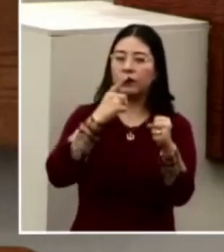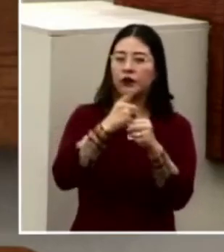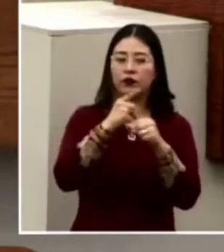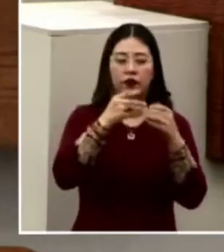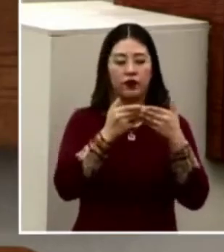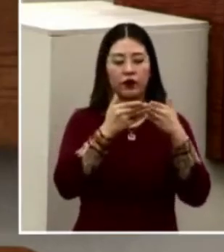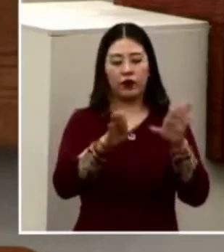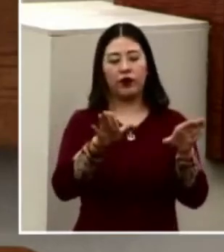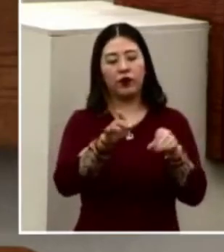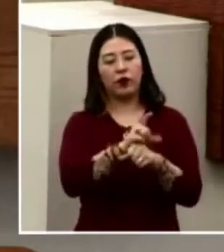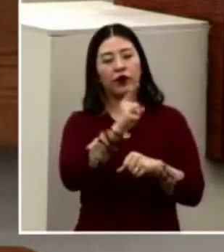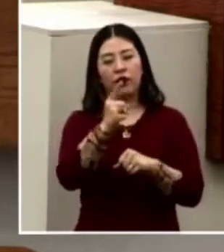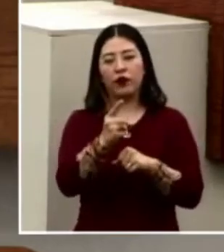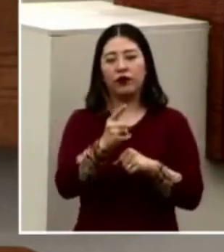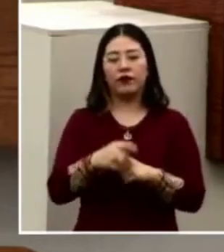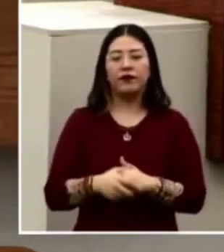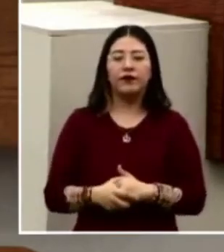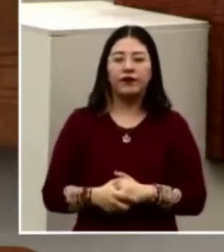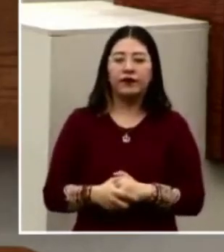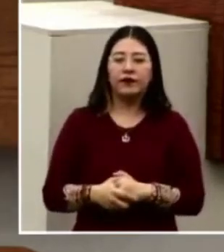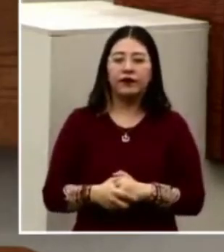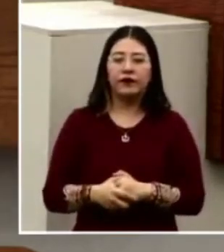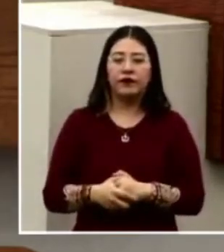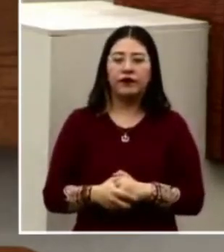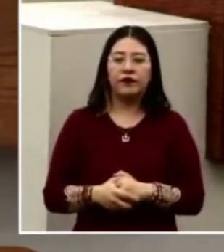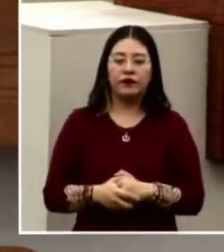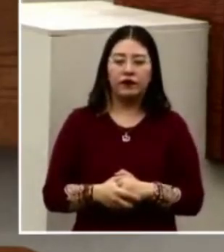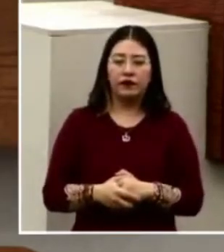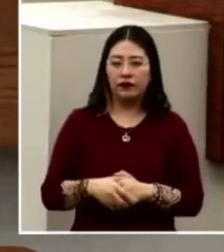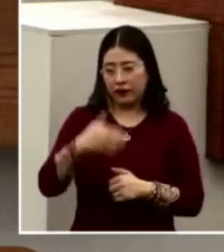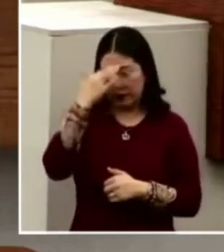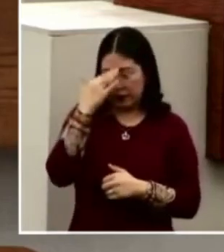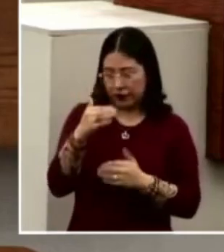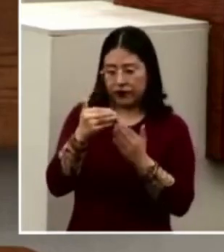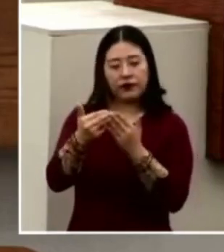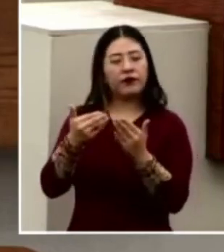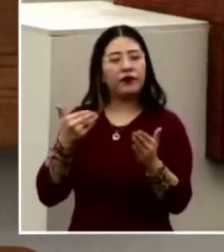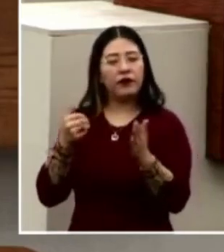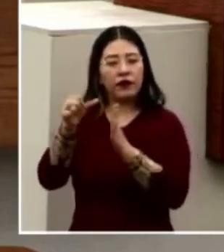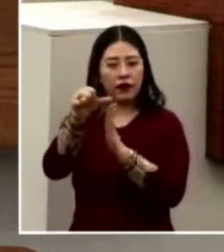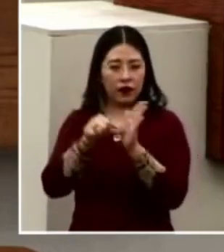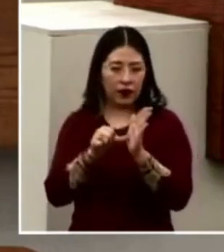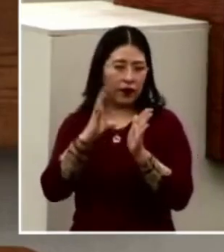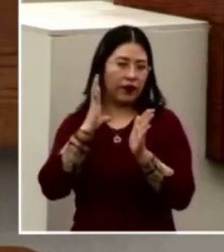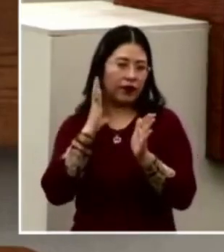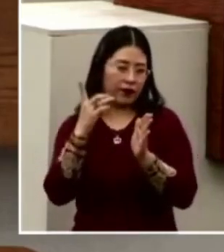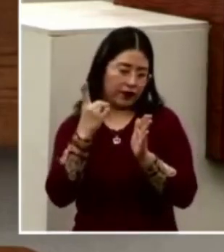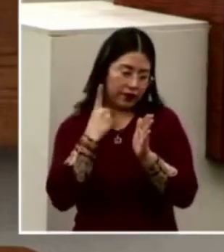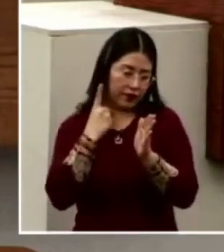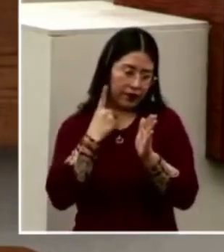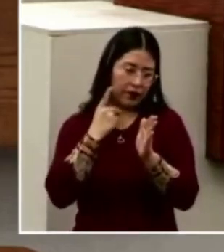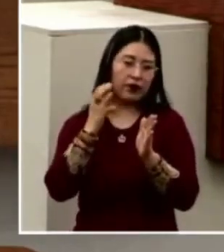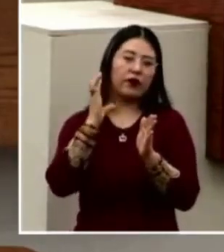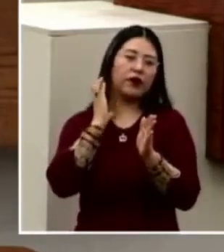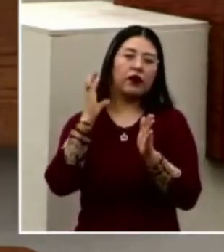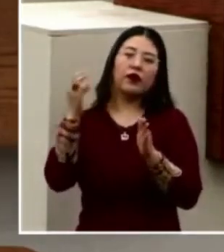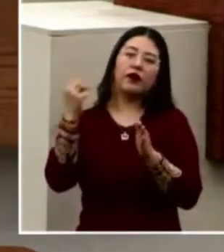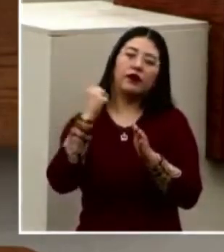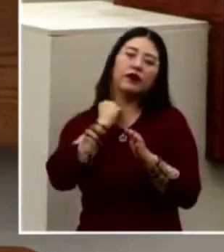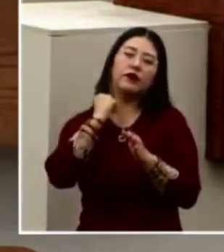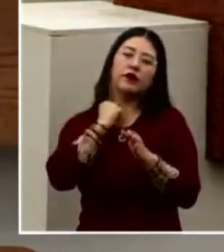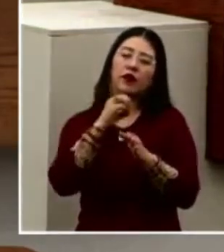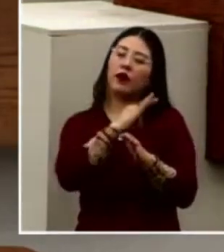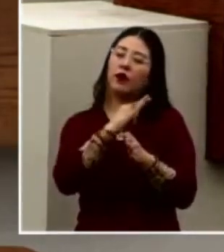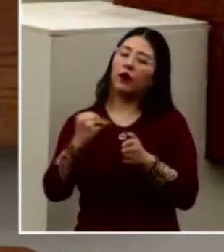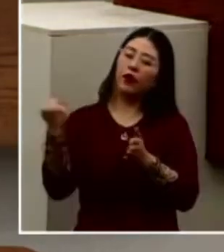Porque algunos meses antes, la Cámara de Diputados y la Cámara de Senadores habían